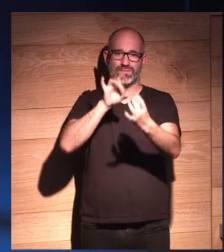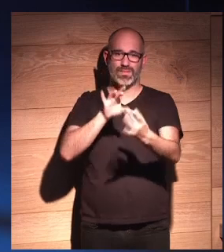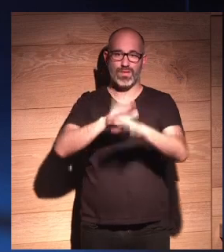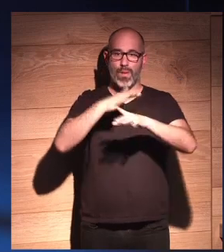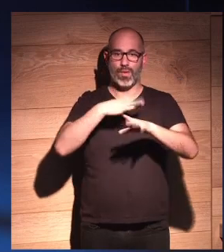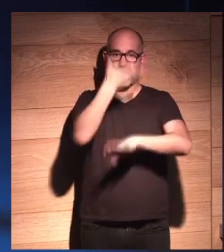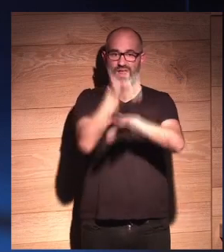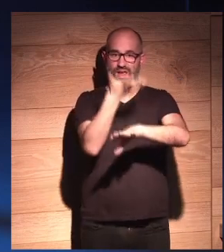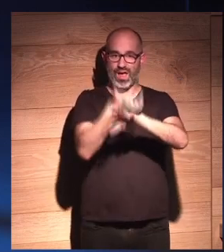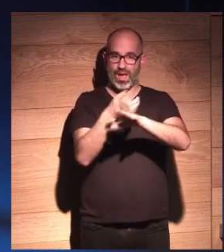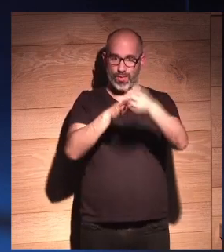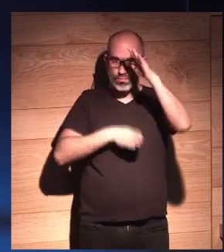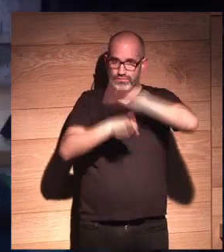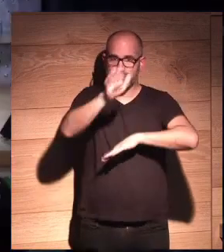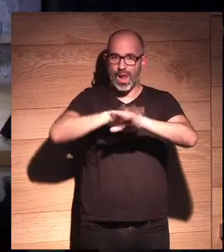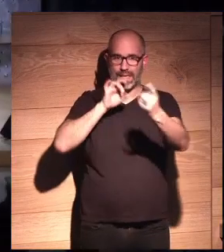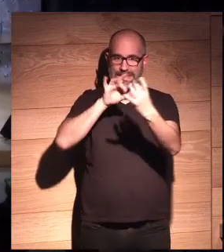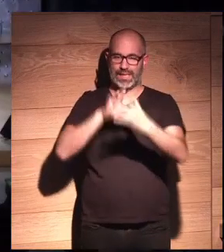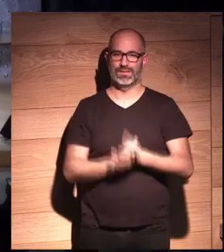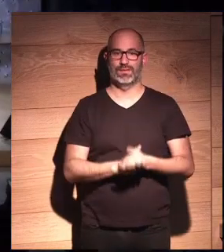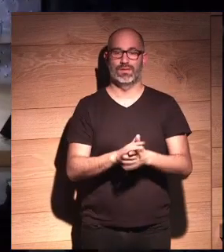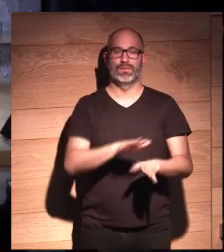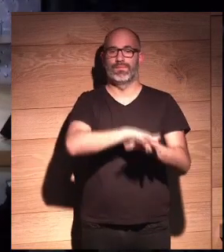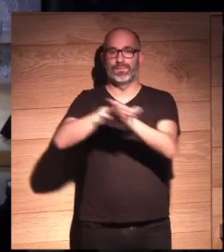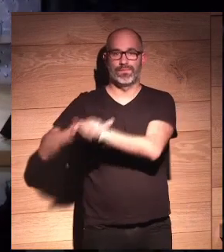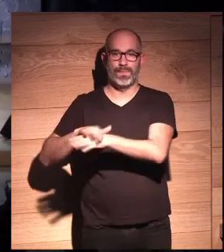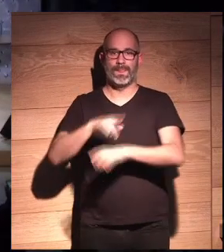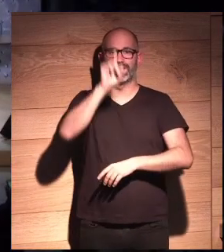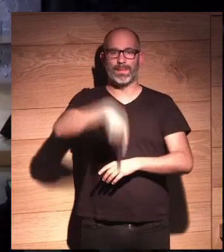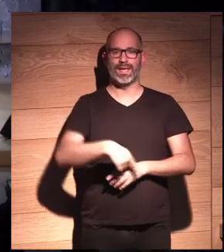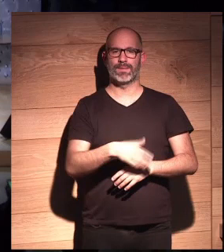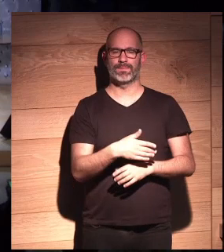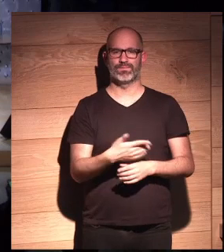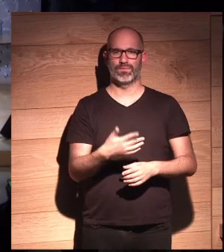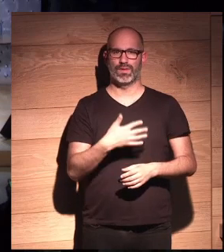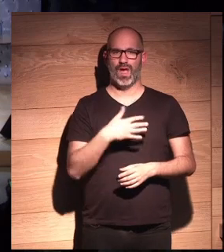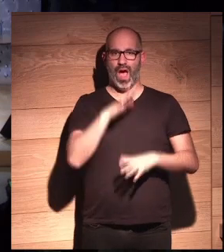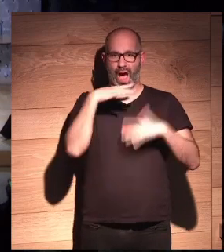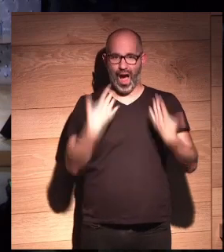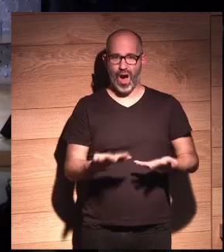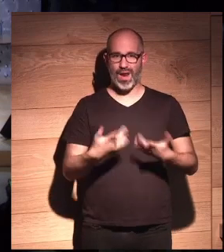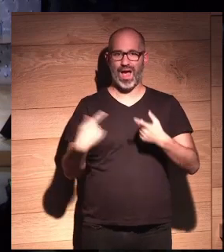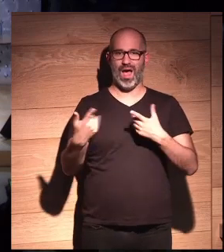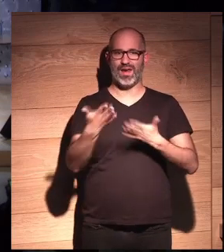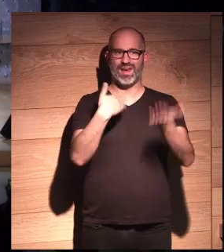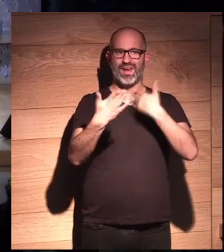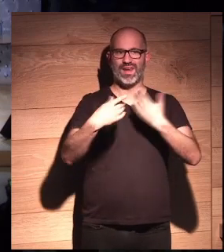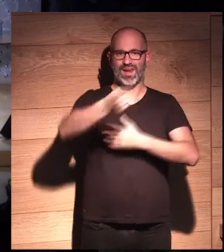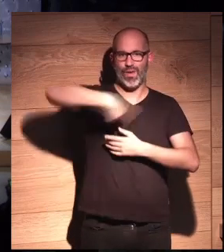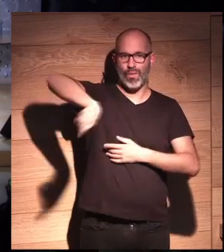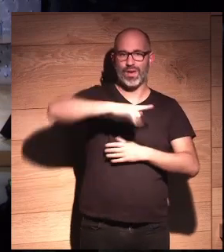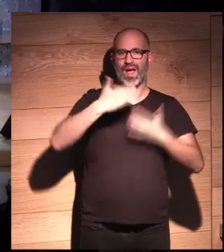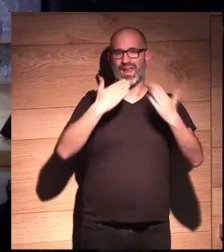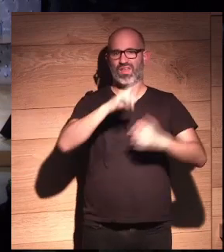que descargaros la app y entráis. Y por otro lado, también, vamos a dar paso al networking y quería dar las gracias a